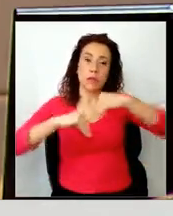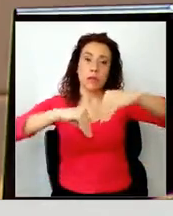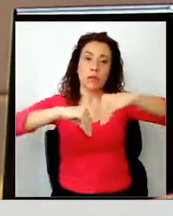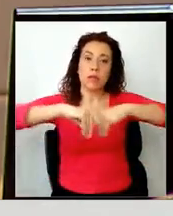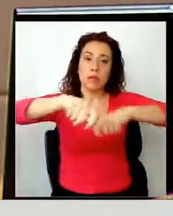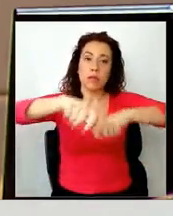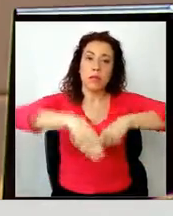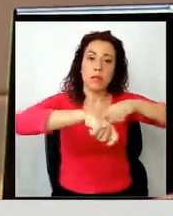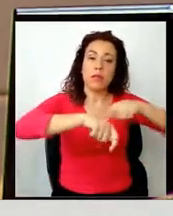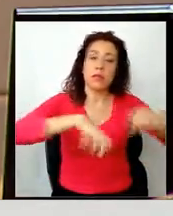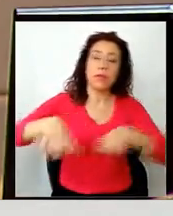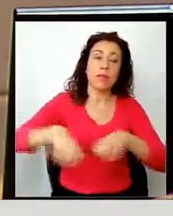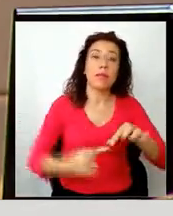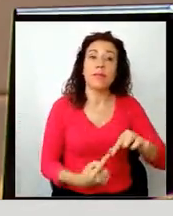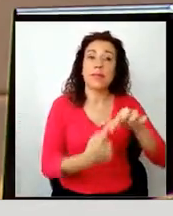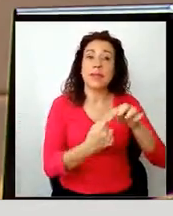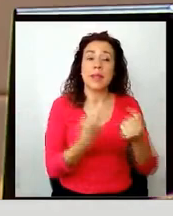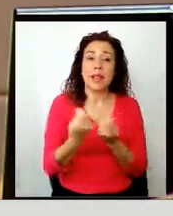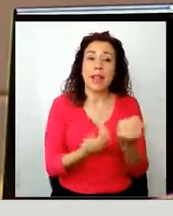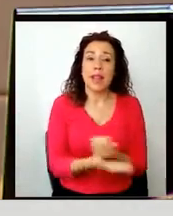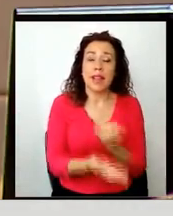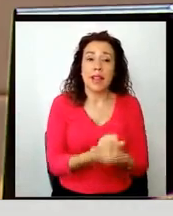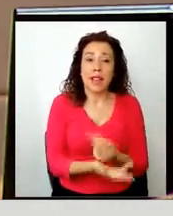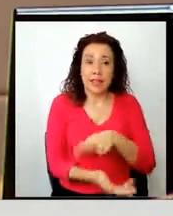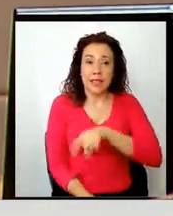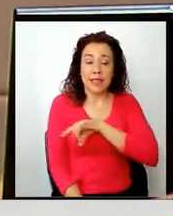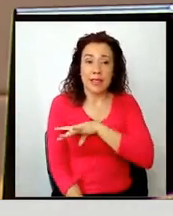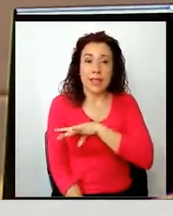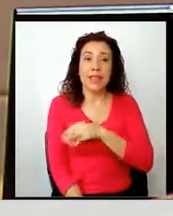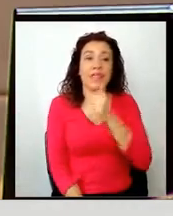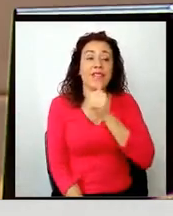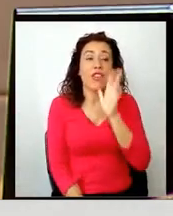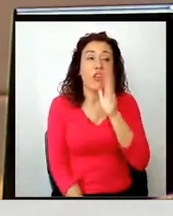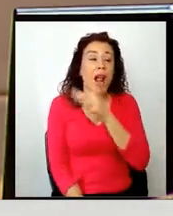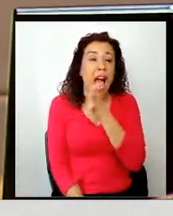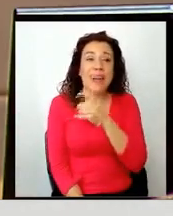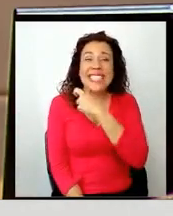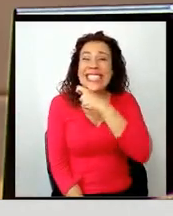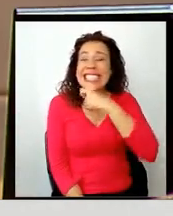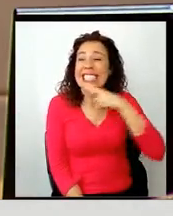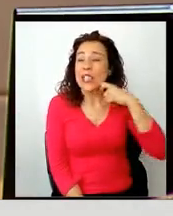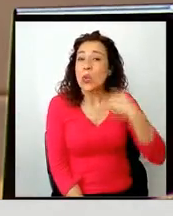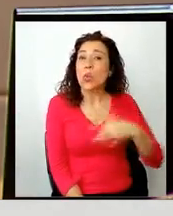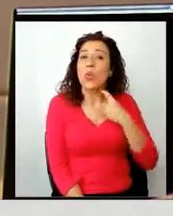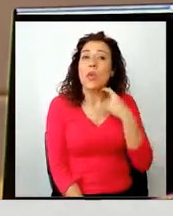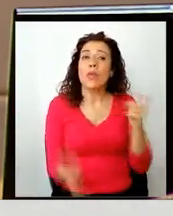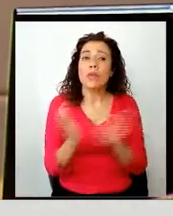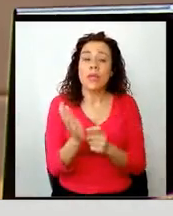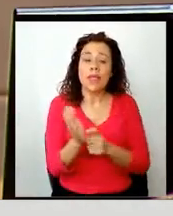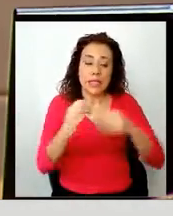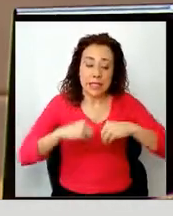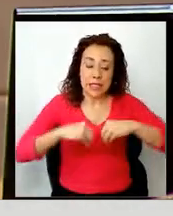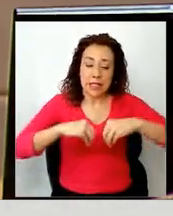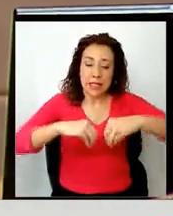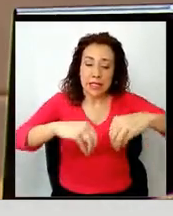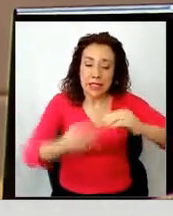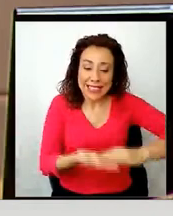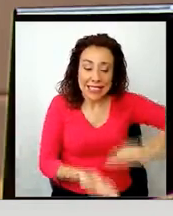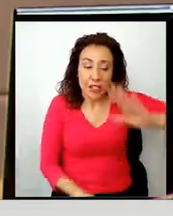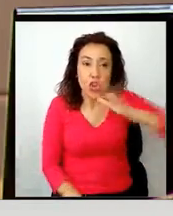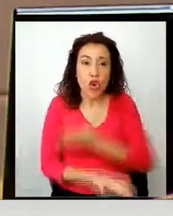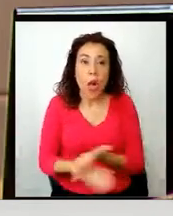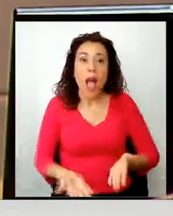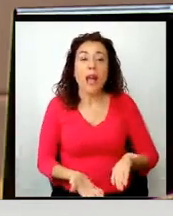económicas de nuestro país la falta de agua la sequía ha afectado la producción de cultivos llevando a la pérdida de cosechas